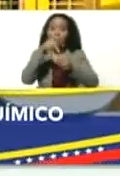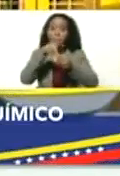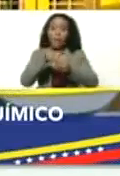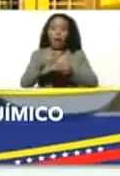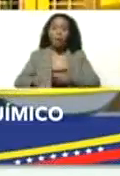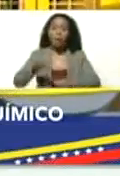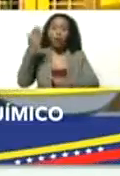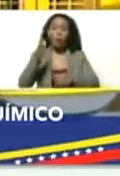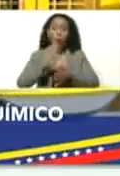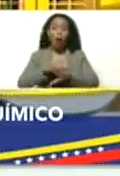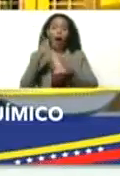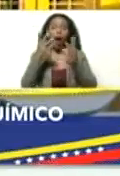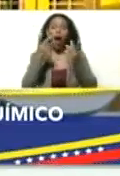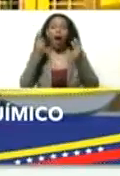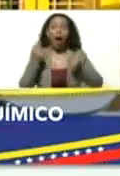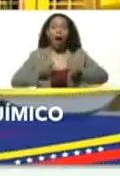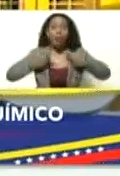porque